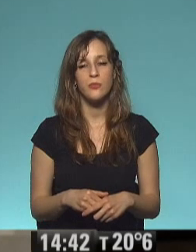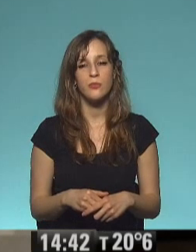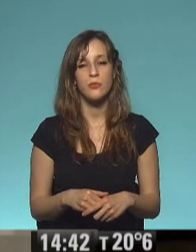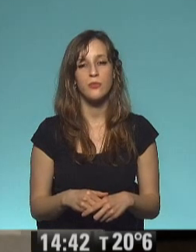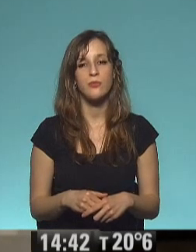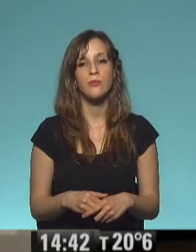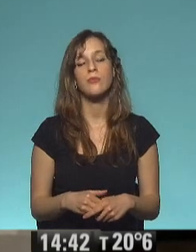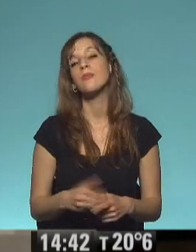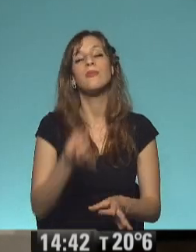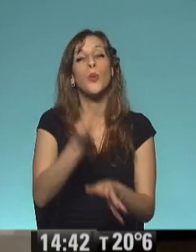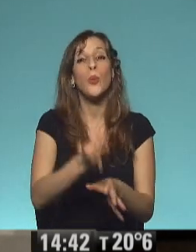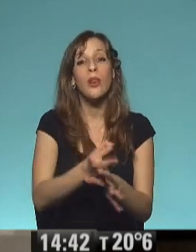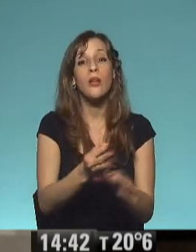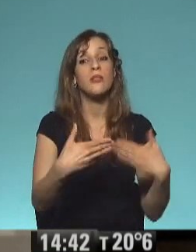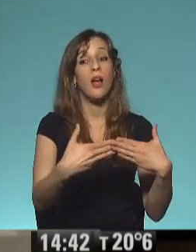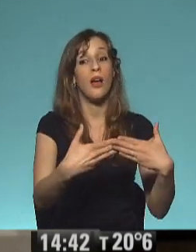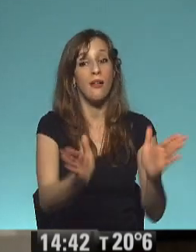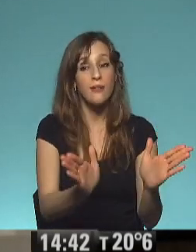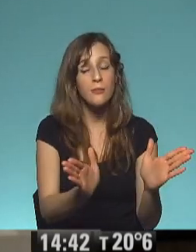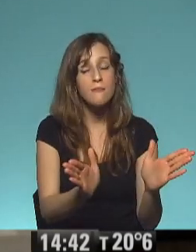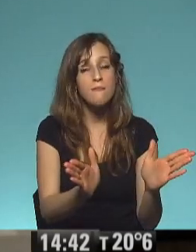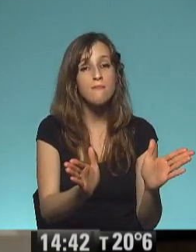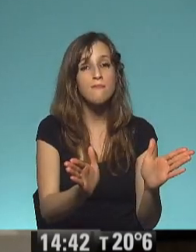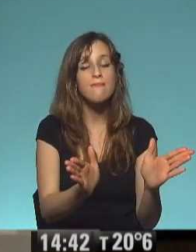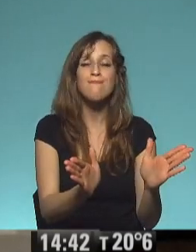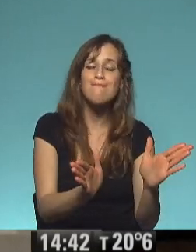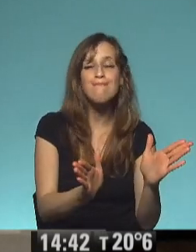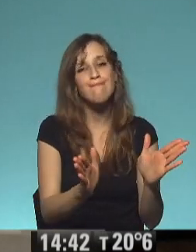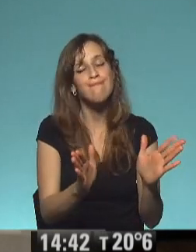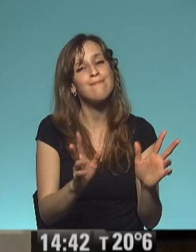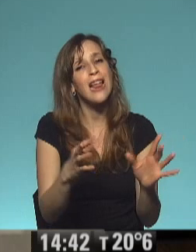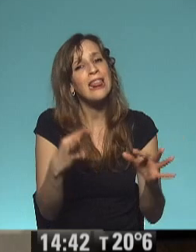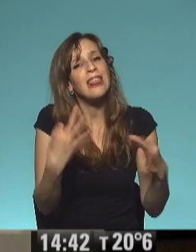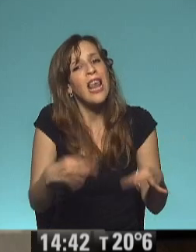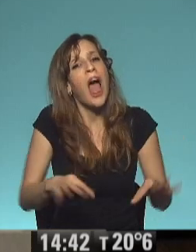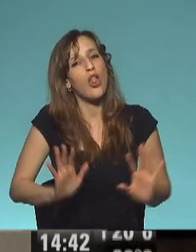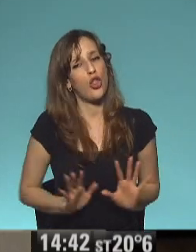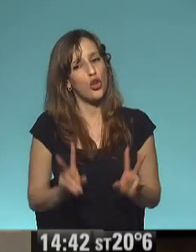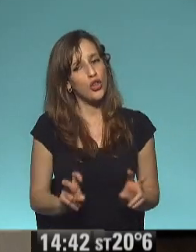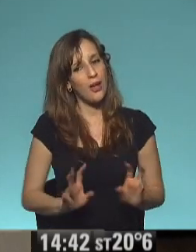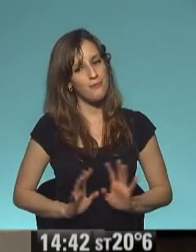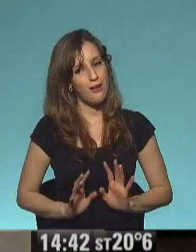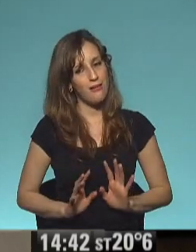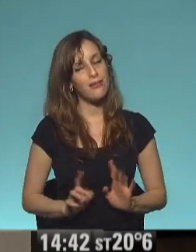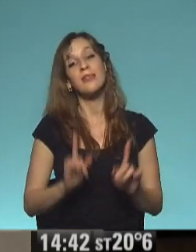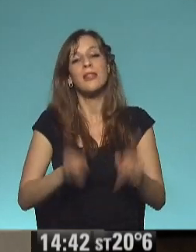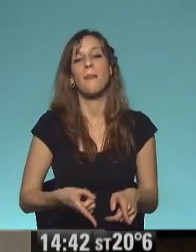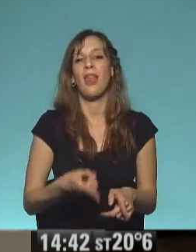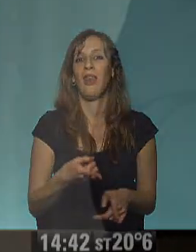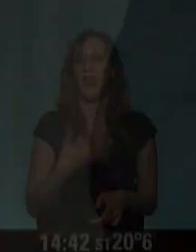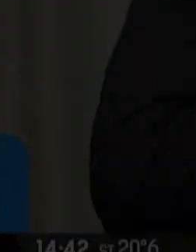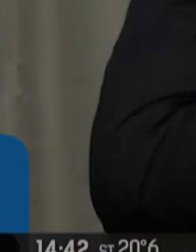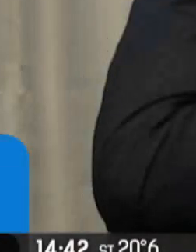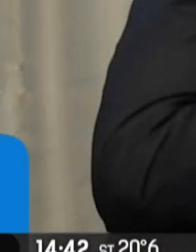abrir las clases o no, es algo que con Nico siempre vemos con mucho cuidado, porque hay que entender también el temor de los docentes.